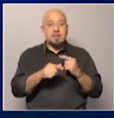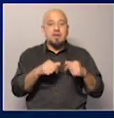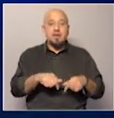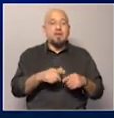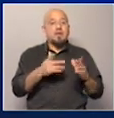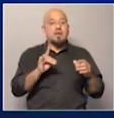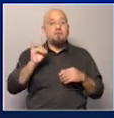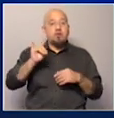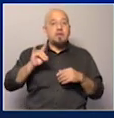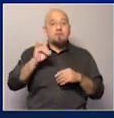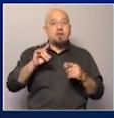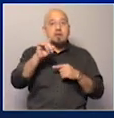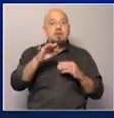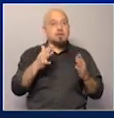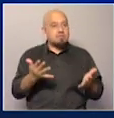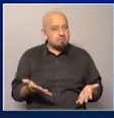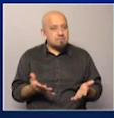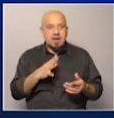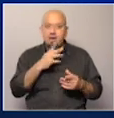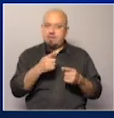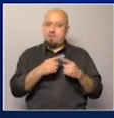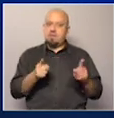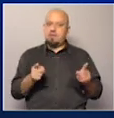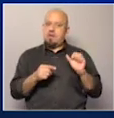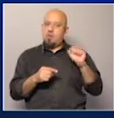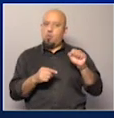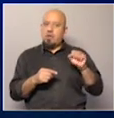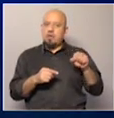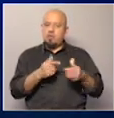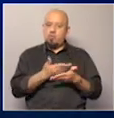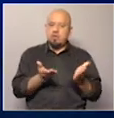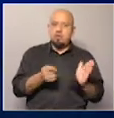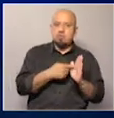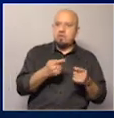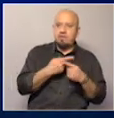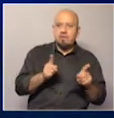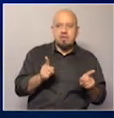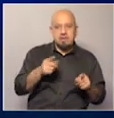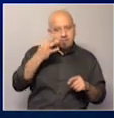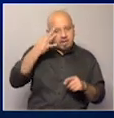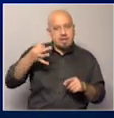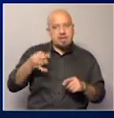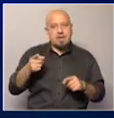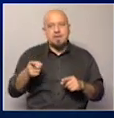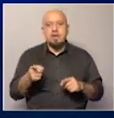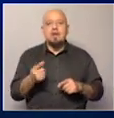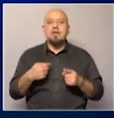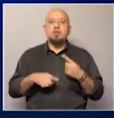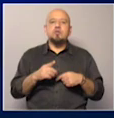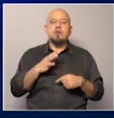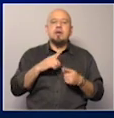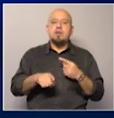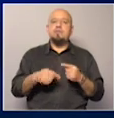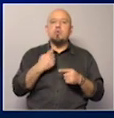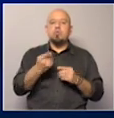lugar del mundo bolivia en que en los últimos meses hay diferencias grandes entre lo proyectado y lo que pasó sin lugar a dudas también tenemos que entender que hay otra variable